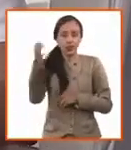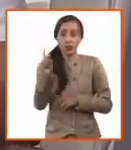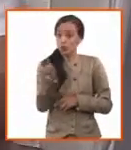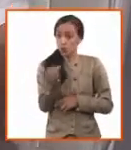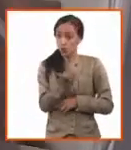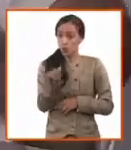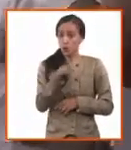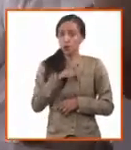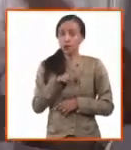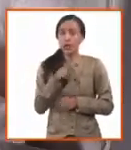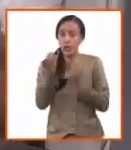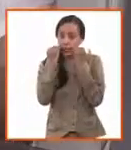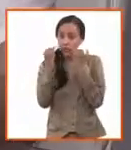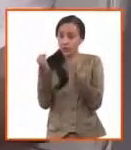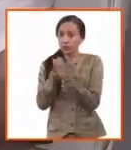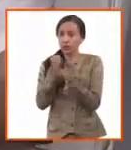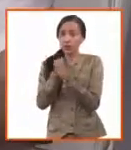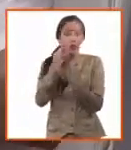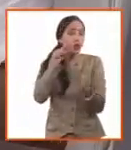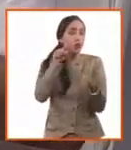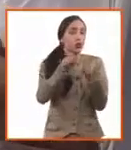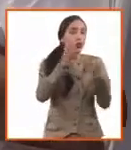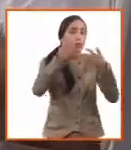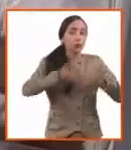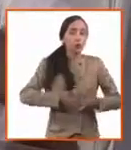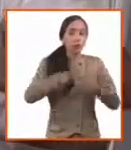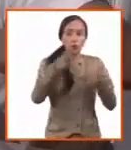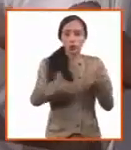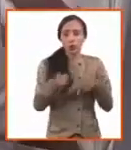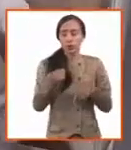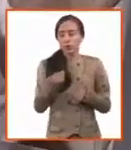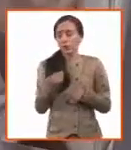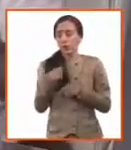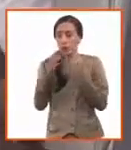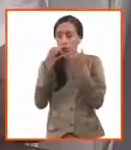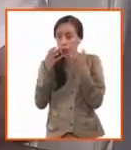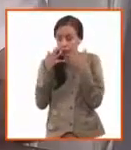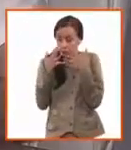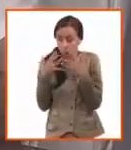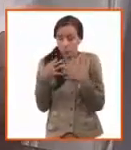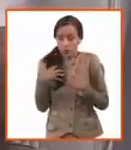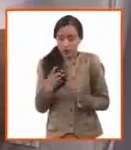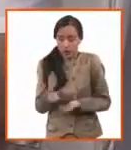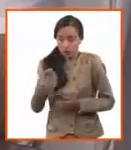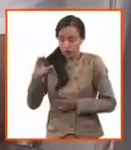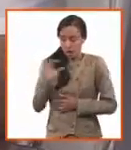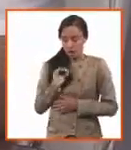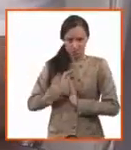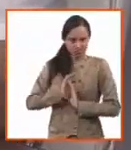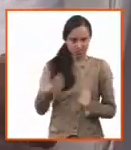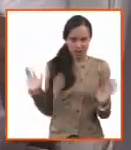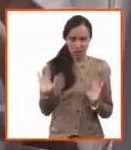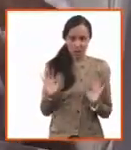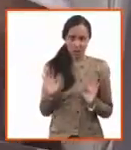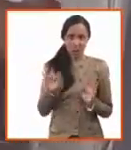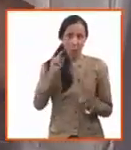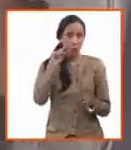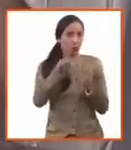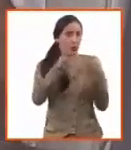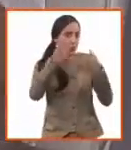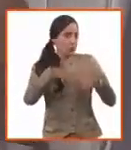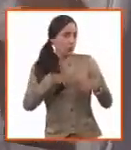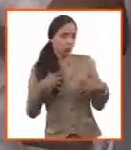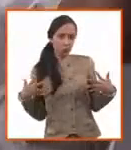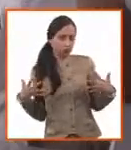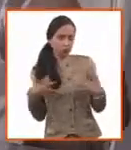Los intereses de los trabajadores van por un lado, los objetivos de la producción por el otro. A mí me interesa nada más obtener un salario y más nada. Uh-huh. Los objetivos de la producción no tienen nada que